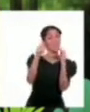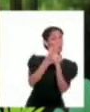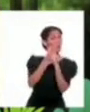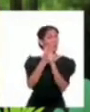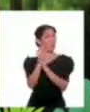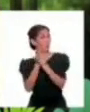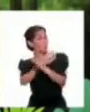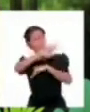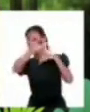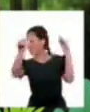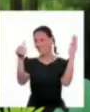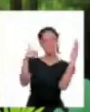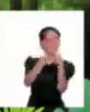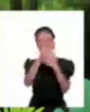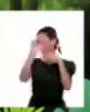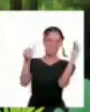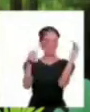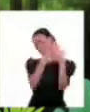y a